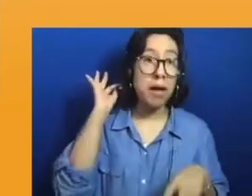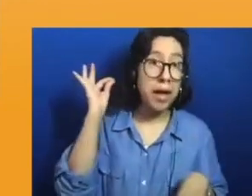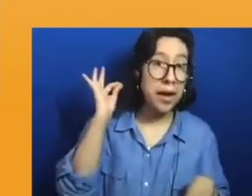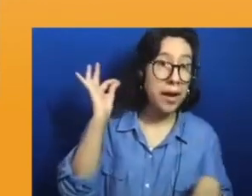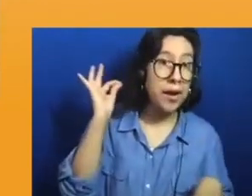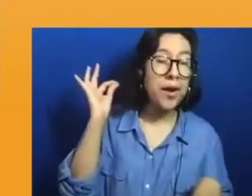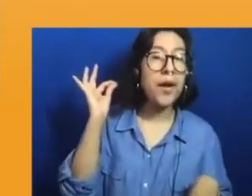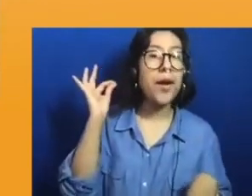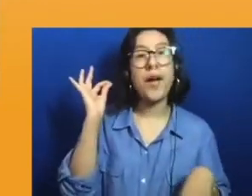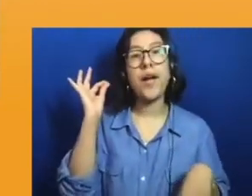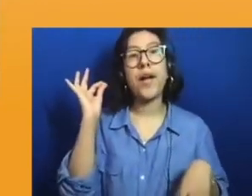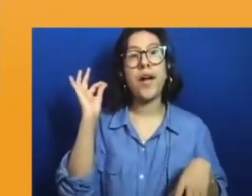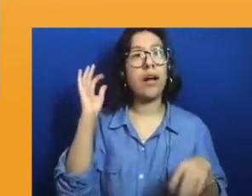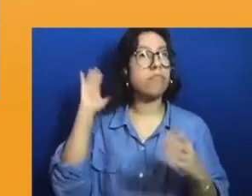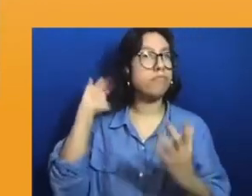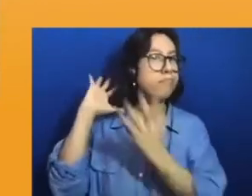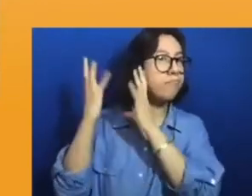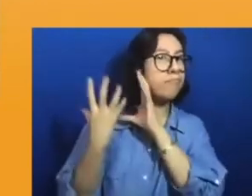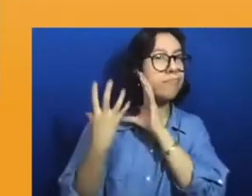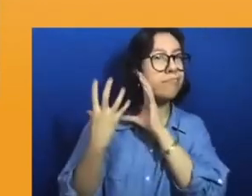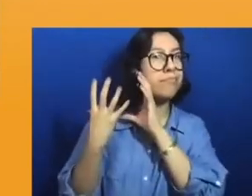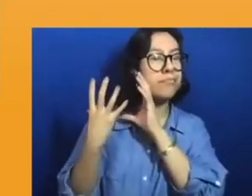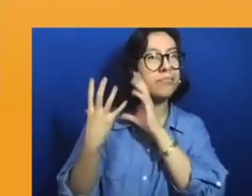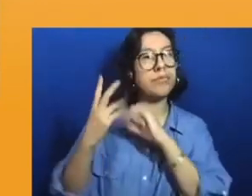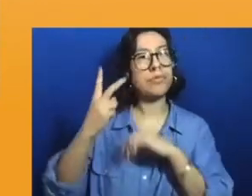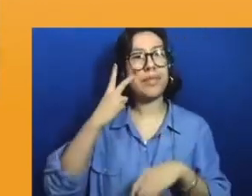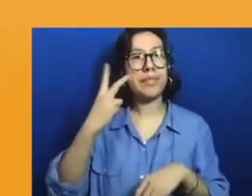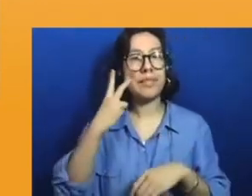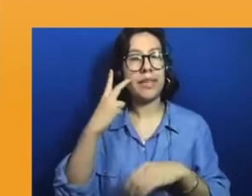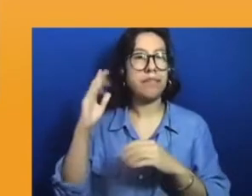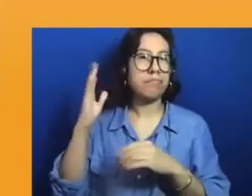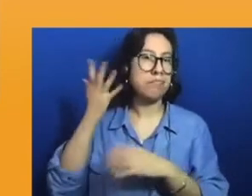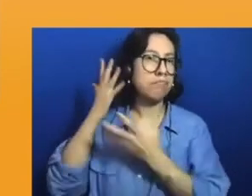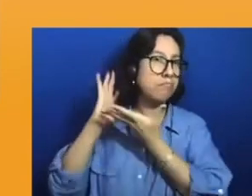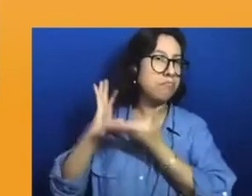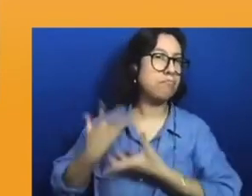Mi cabello se va a ver, es visible, es enfrente, para